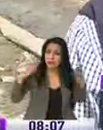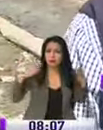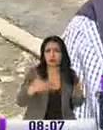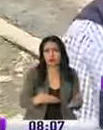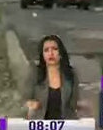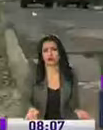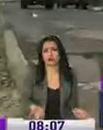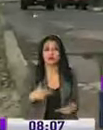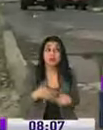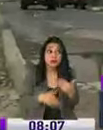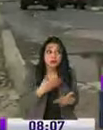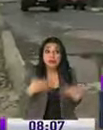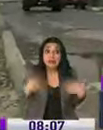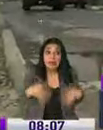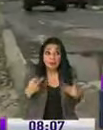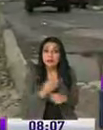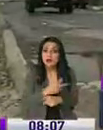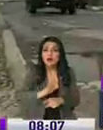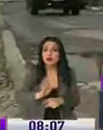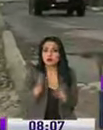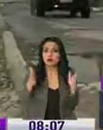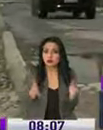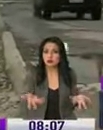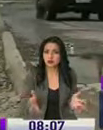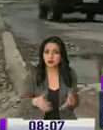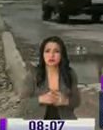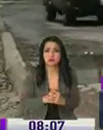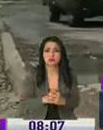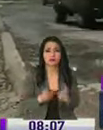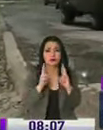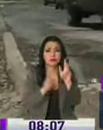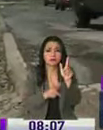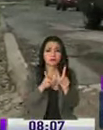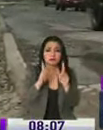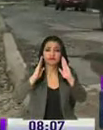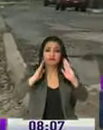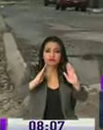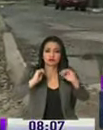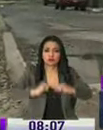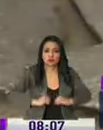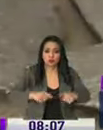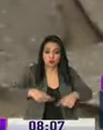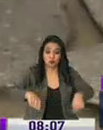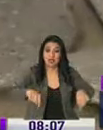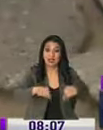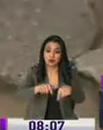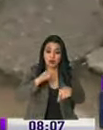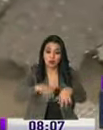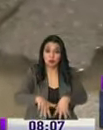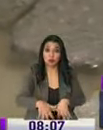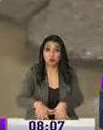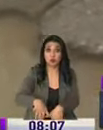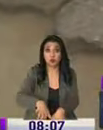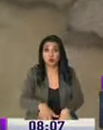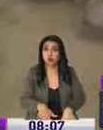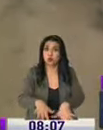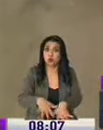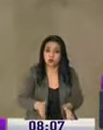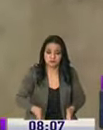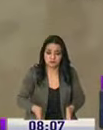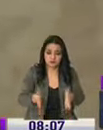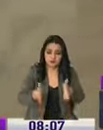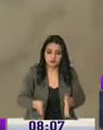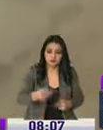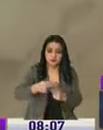grave. Esperamos que el pedido de los moradores sea escuchado y que el hueco con la fuga de agua que está en la calle